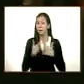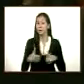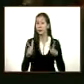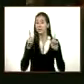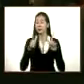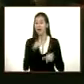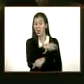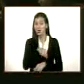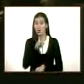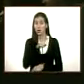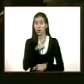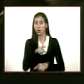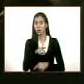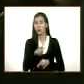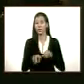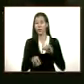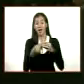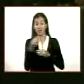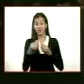se dediquen